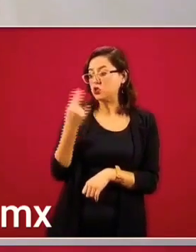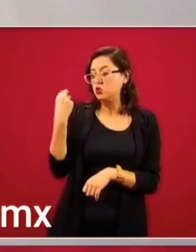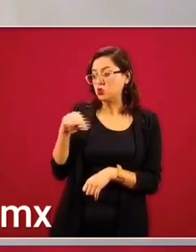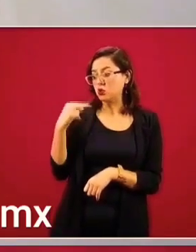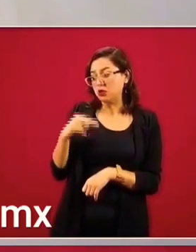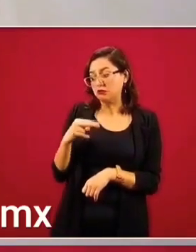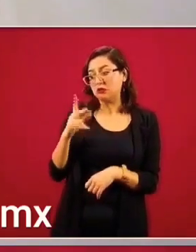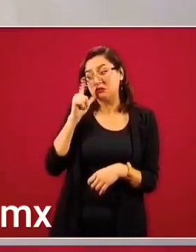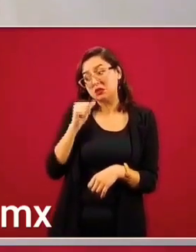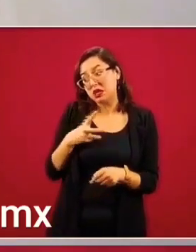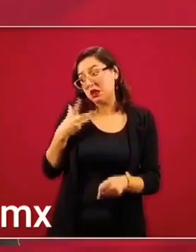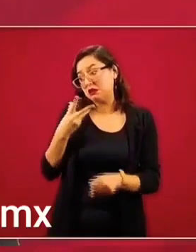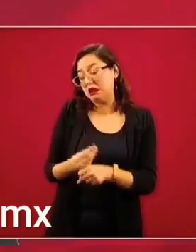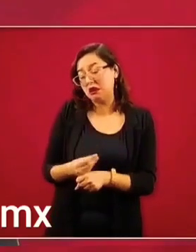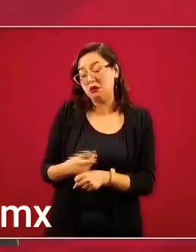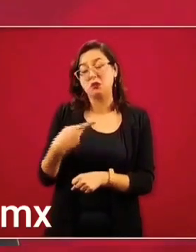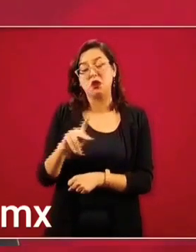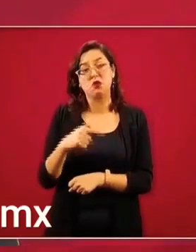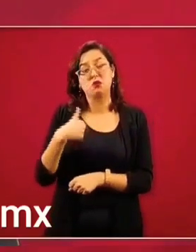pero fue